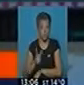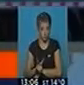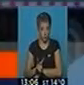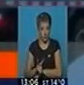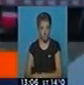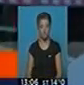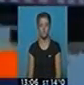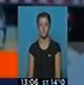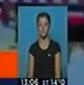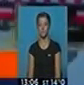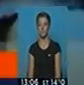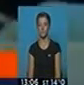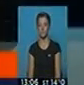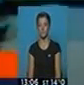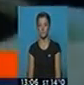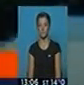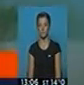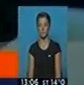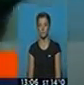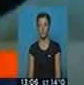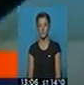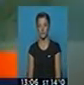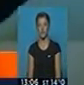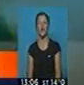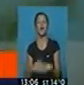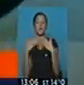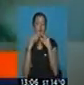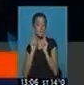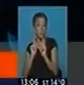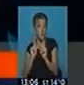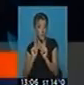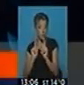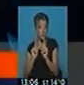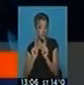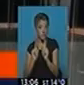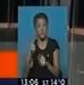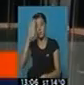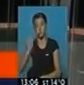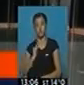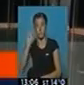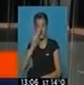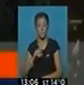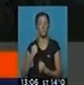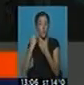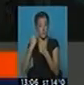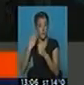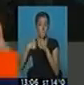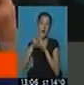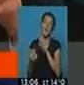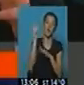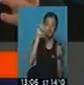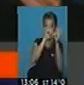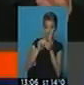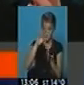Armadas tengan ahí un peso político que no tienen otros países de la región, ¿no? Claro. Pablo, vos dijiste algo que me